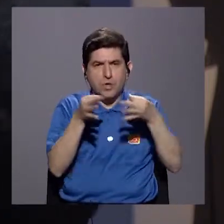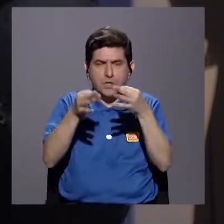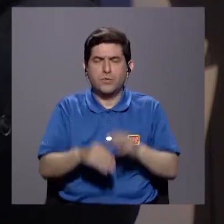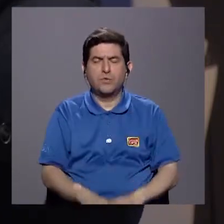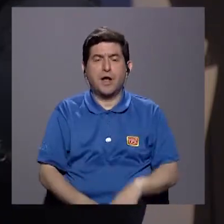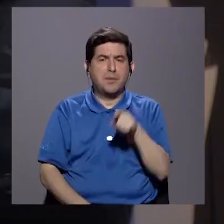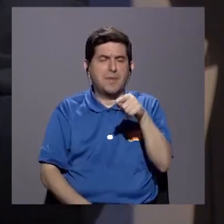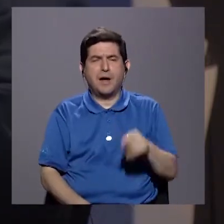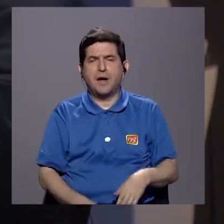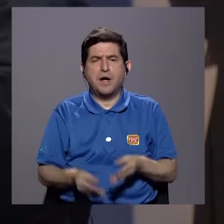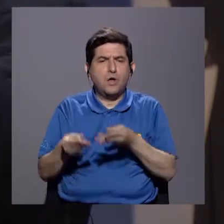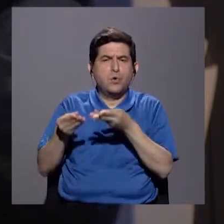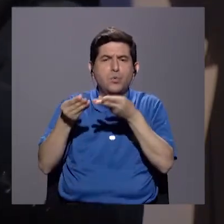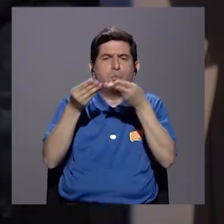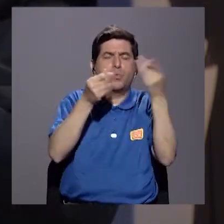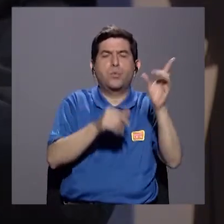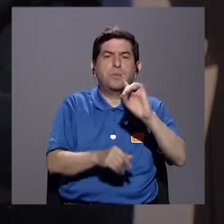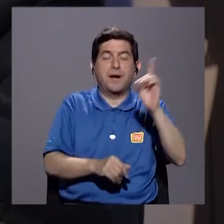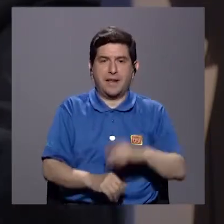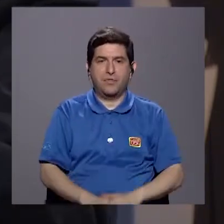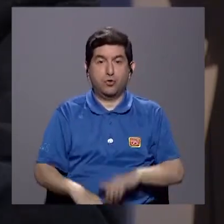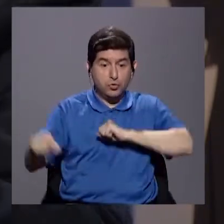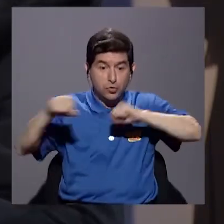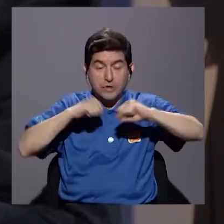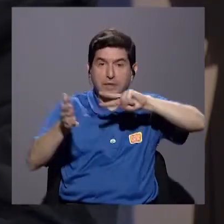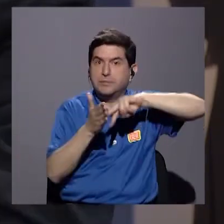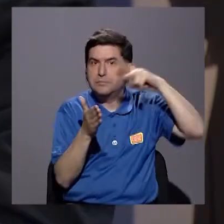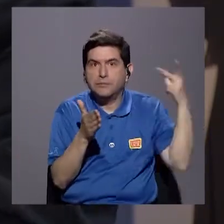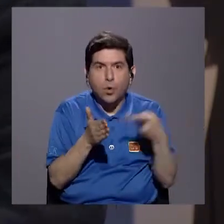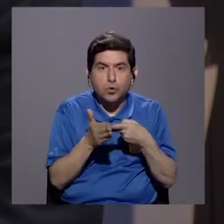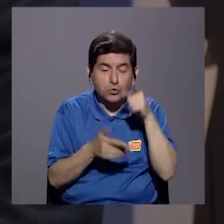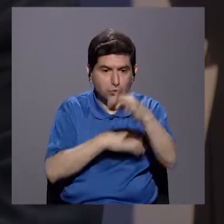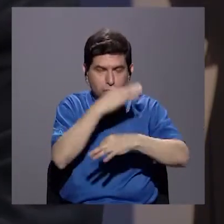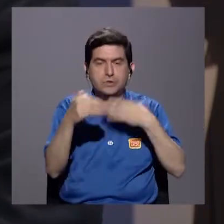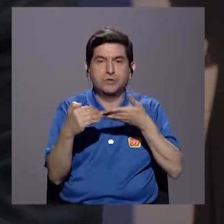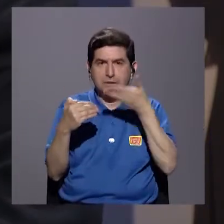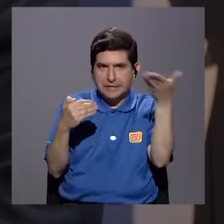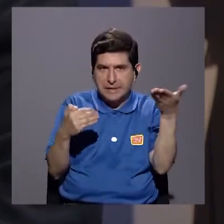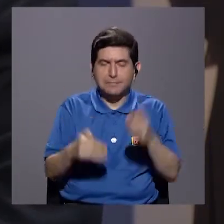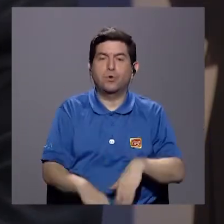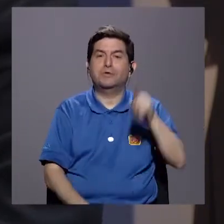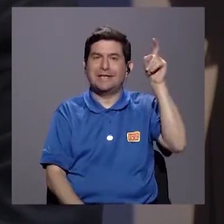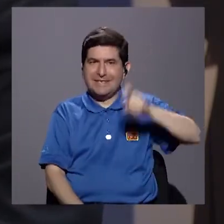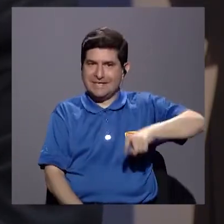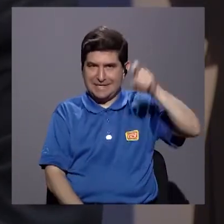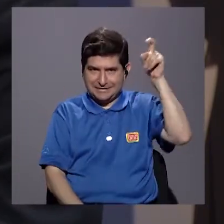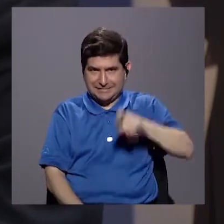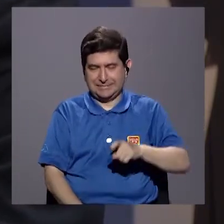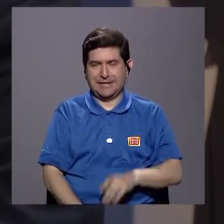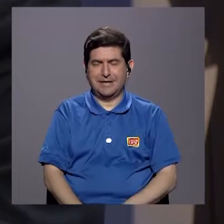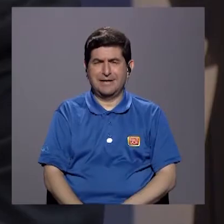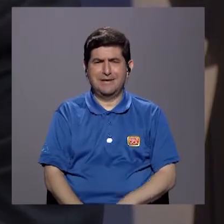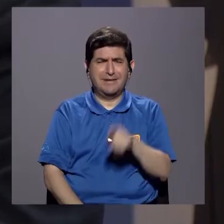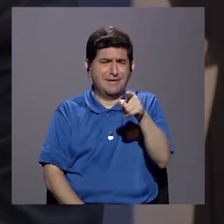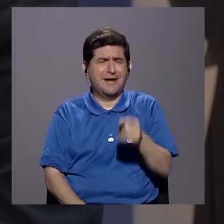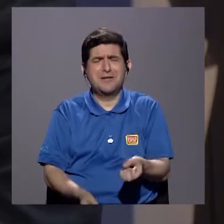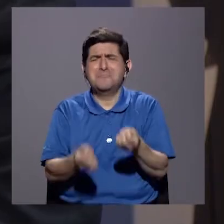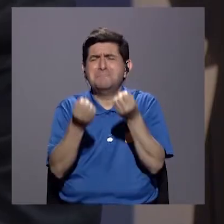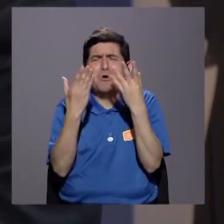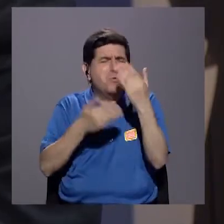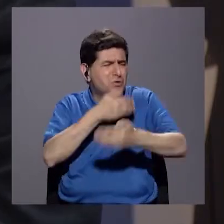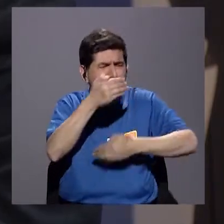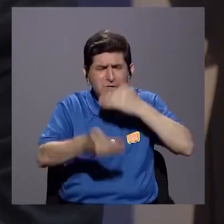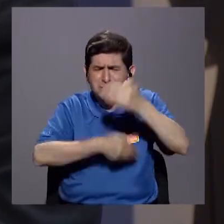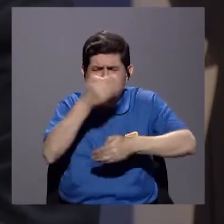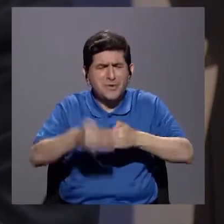para dónde va a coger, si hay un terremoto, qué significa, ese tipo de cosas que requiere cantidad de procesamiento